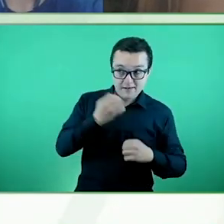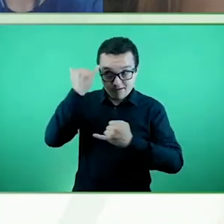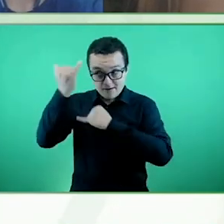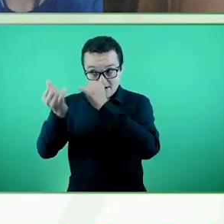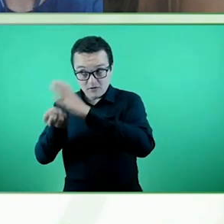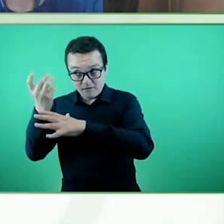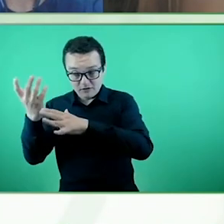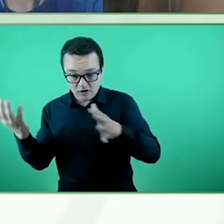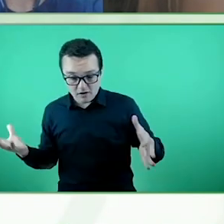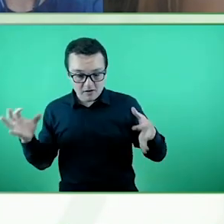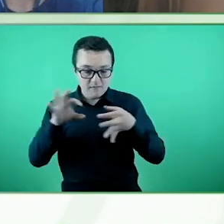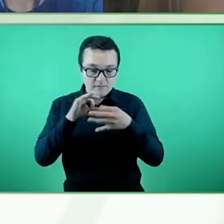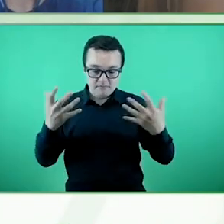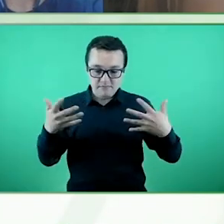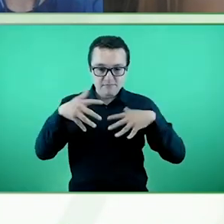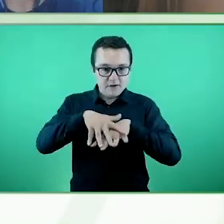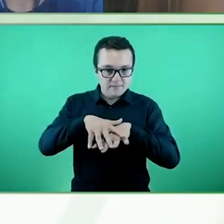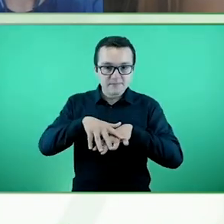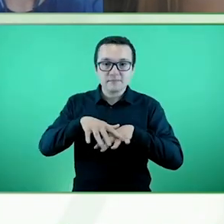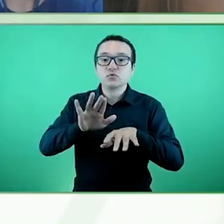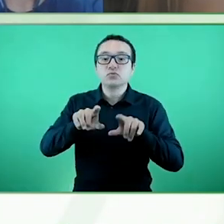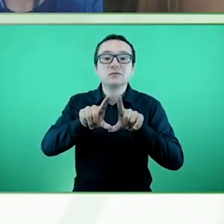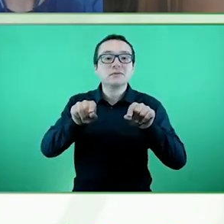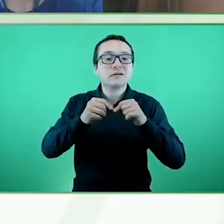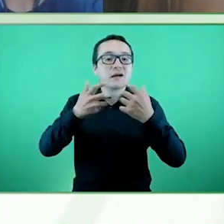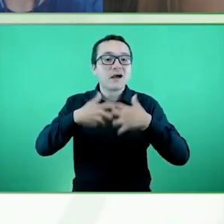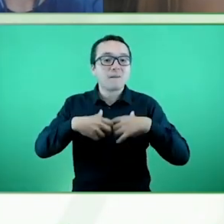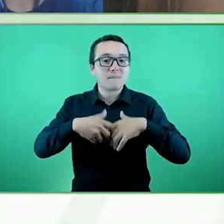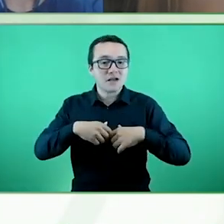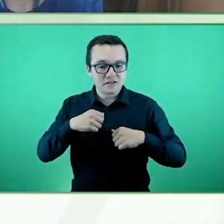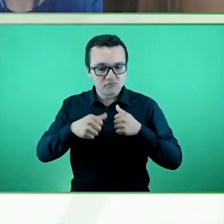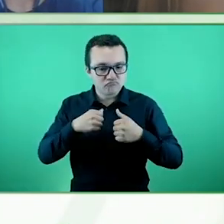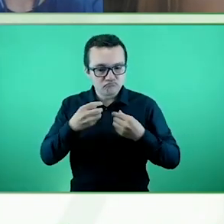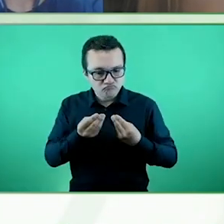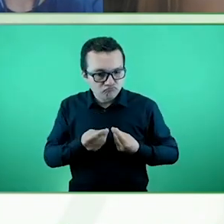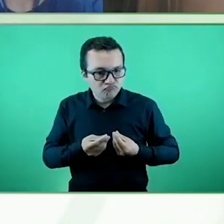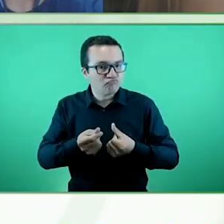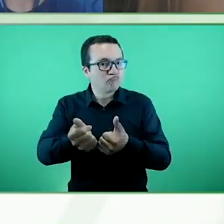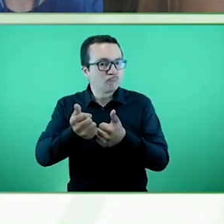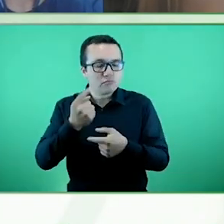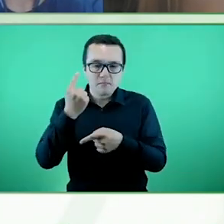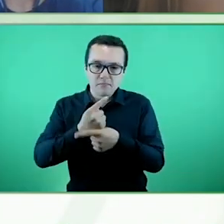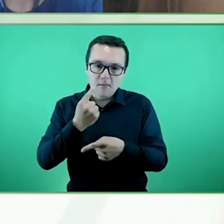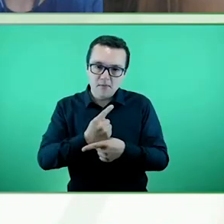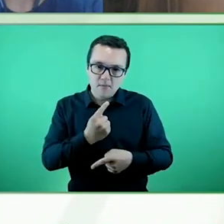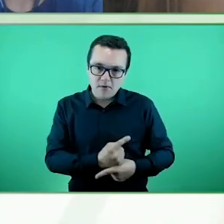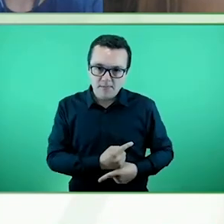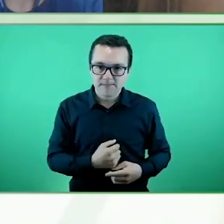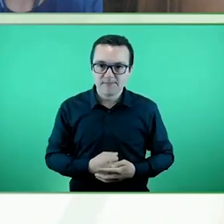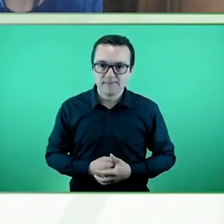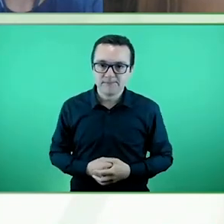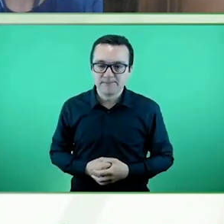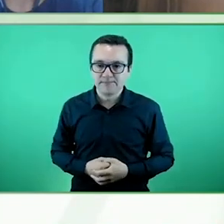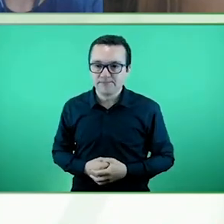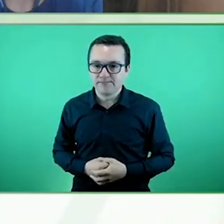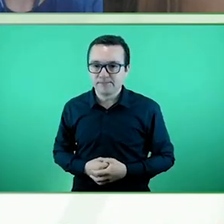sector empresarial, pensando en la eficiencia que esto nos puede entregar